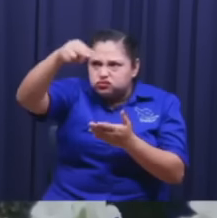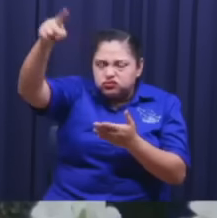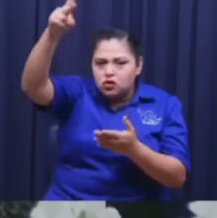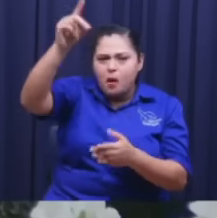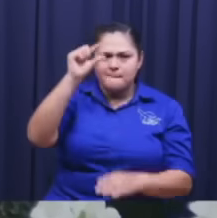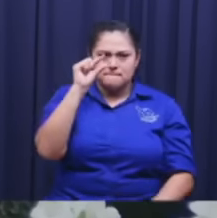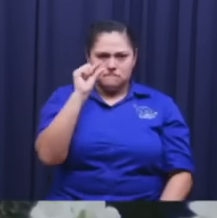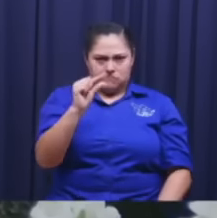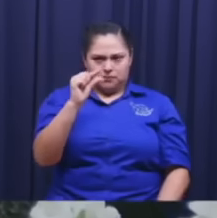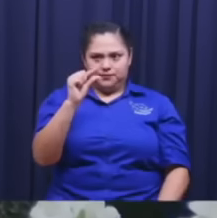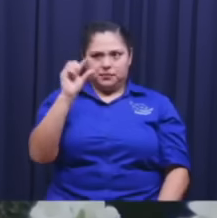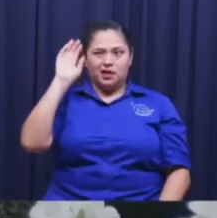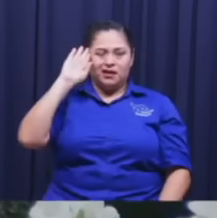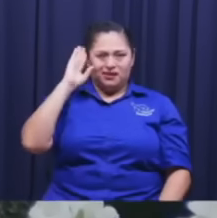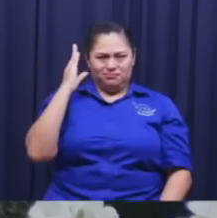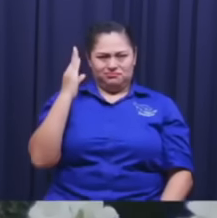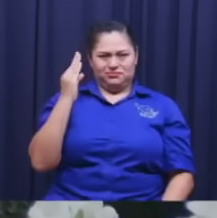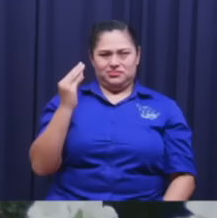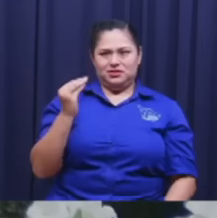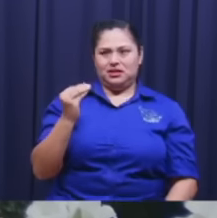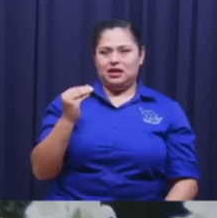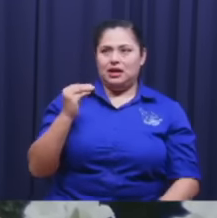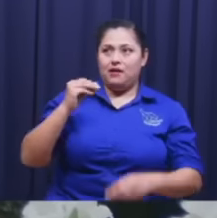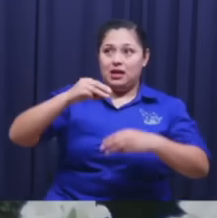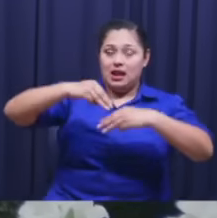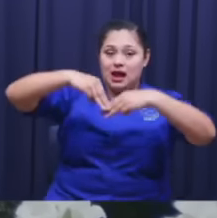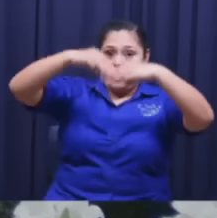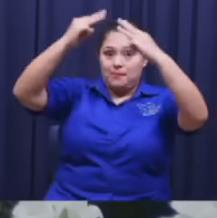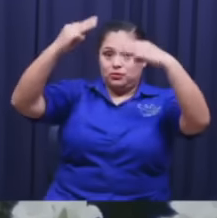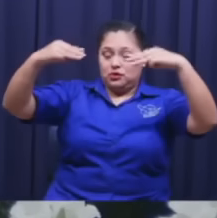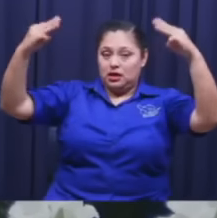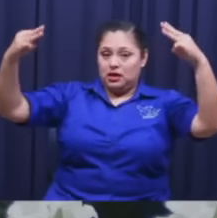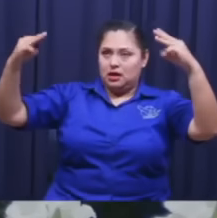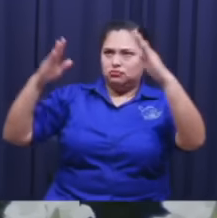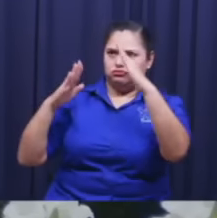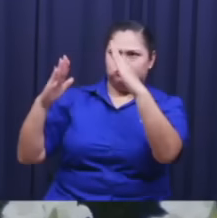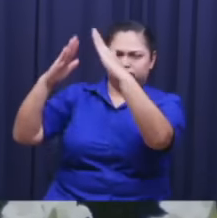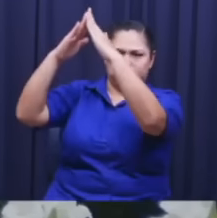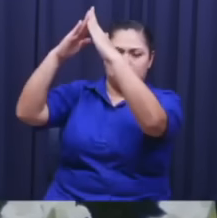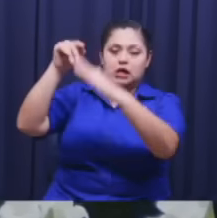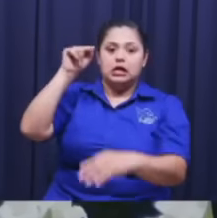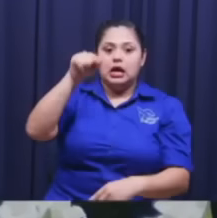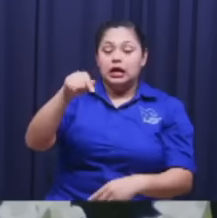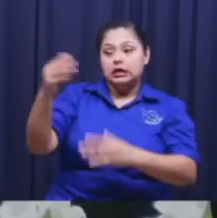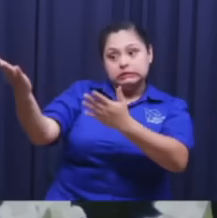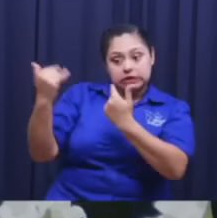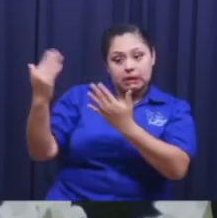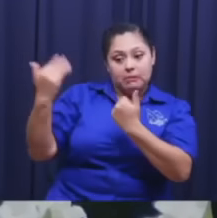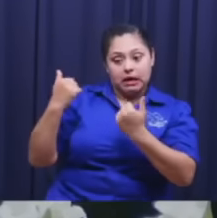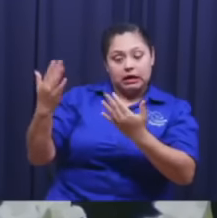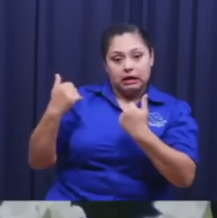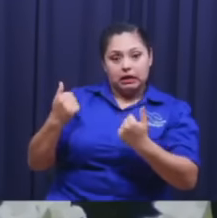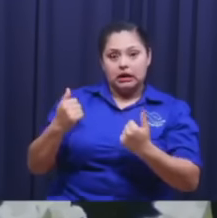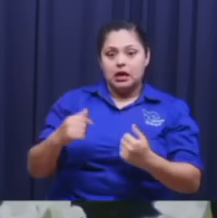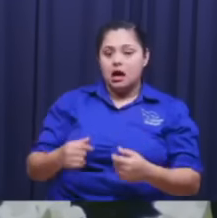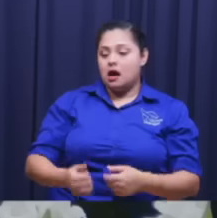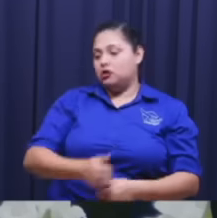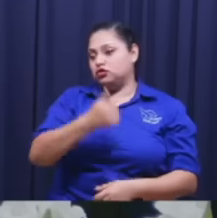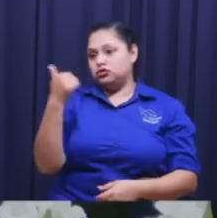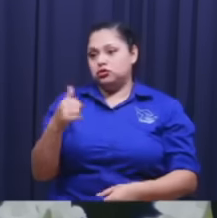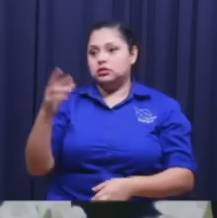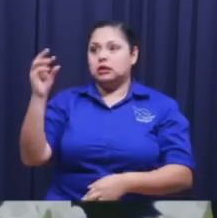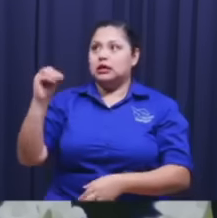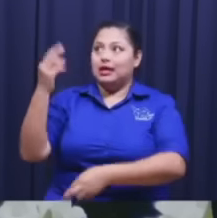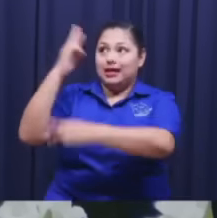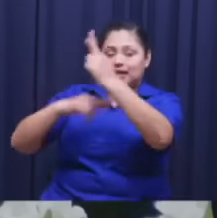estaba en la cumbre, y ahí le voy a llamar a aquellos, ¿verdad? Que regresen, ¿cómo nos